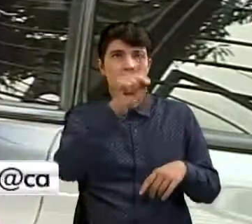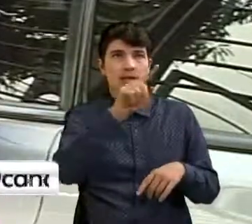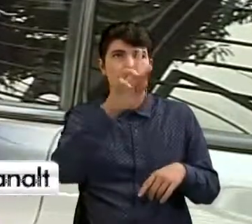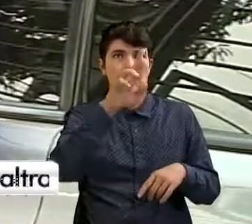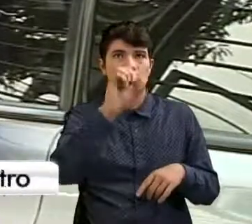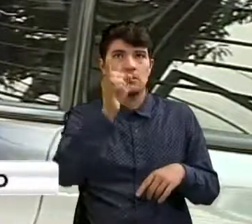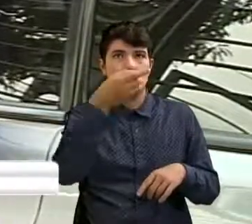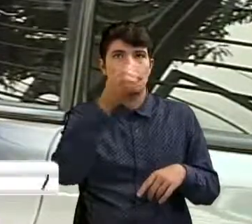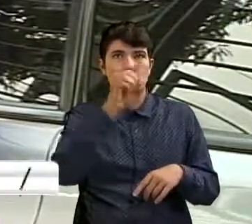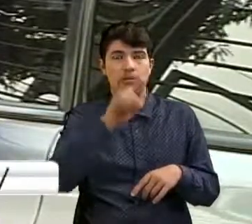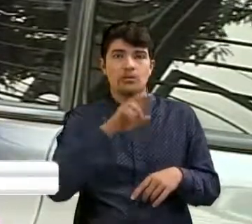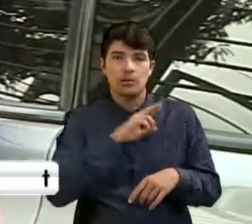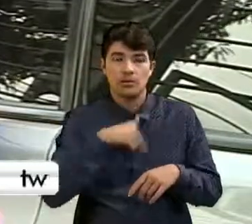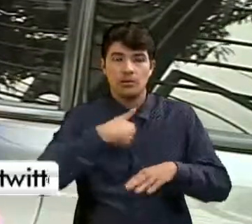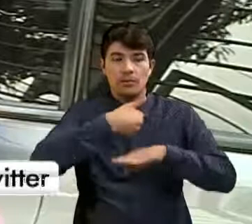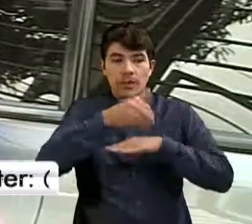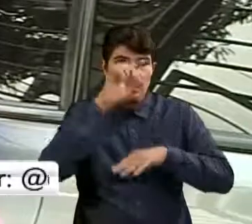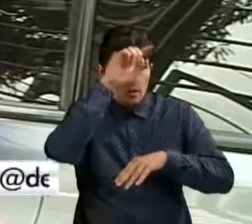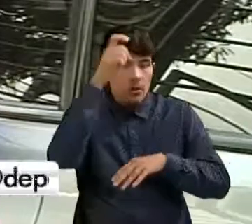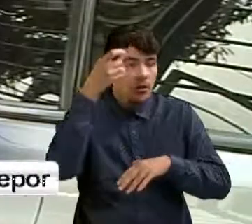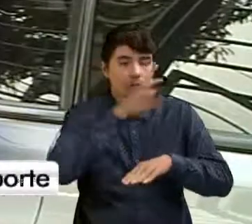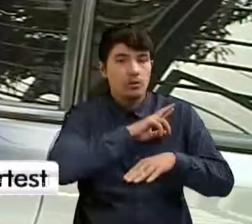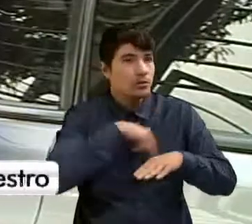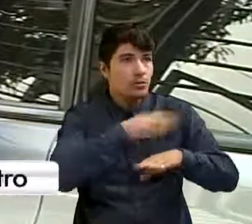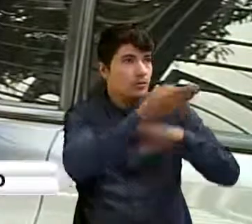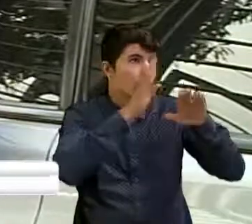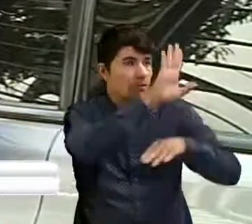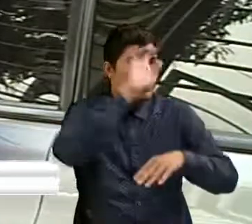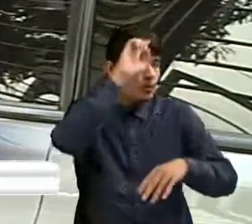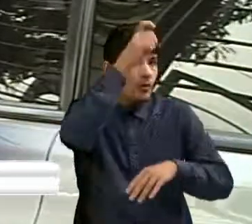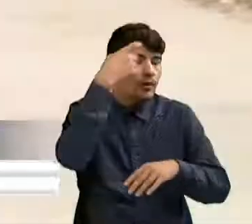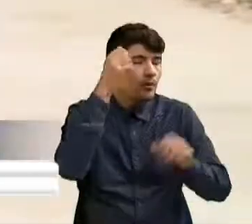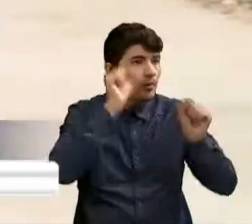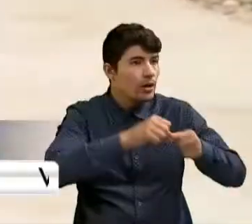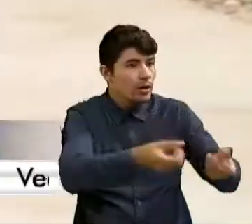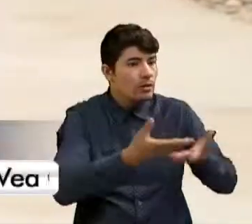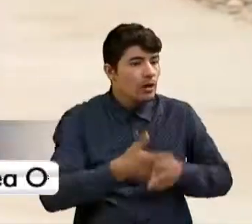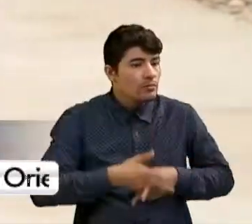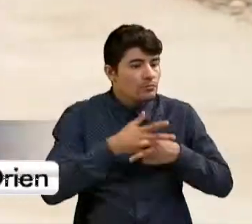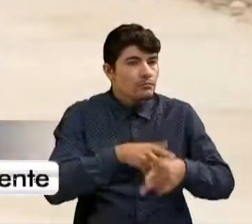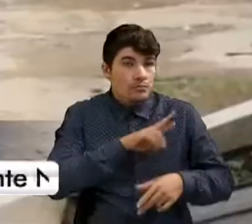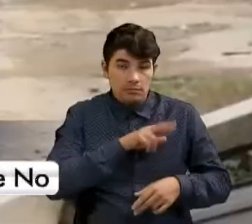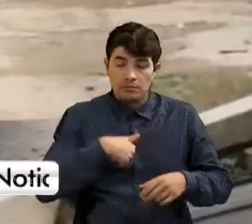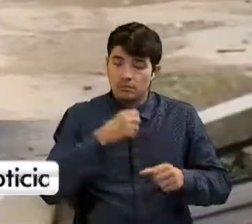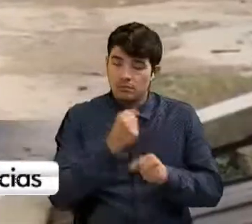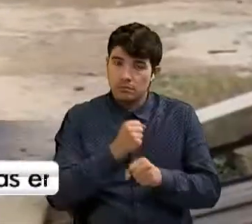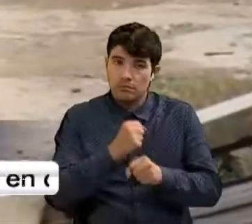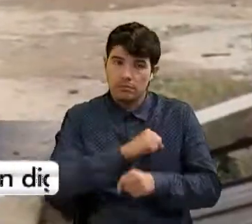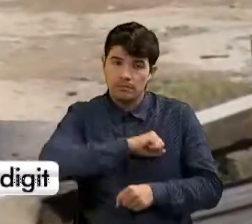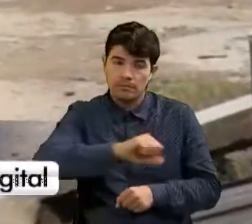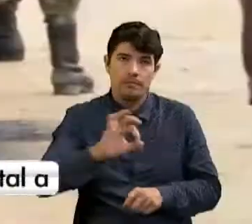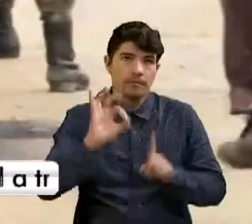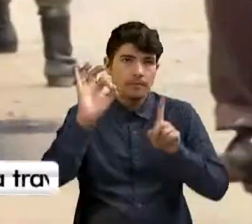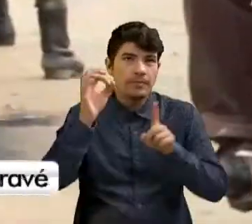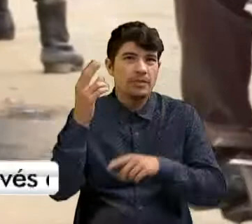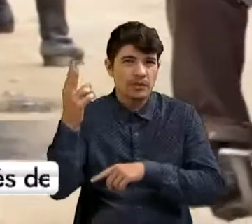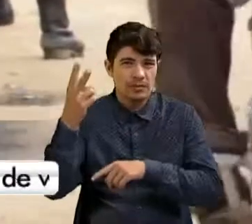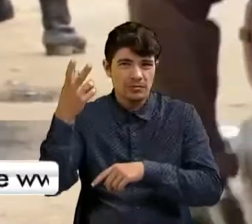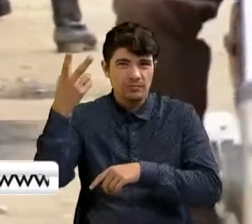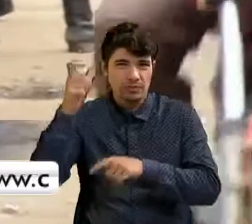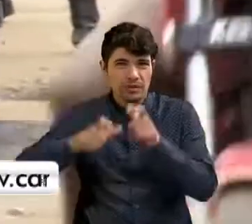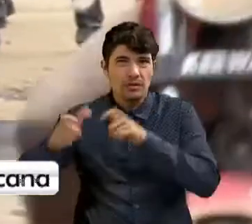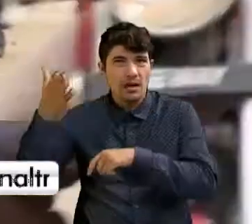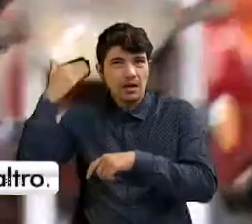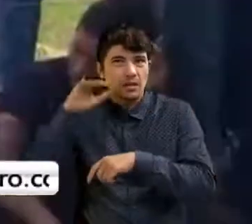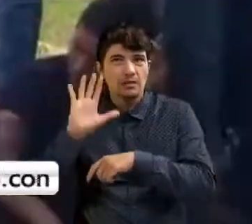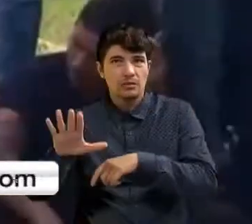garantías seguridad para nosotros poder ejercer liderazgo derechos humanos hace tan solo cuatro días fueron asesinadas dos personas en el catatumbo